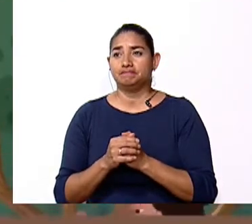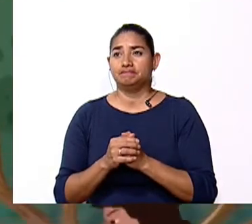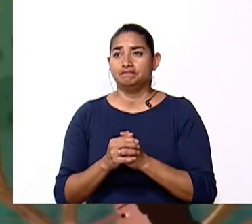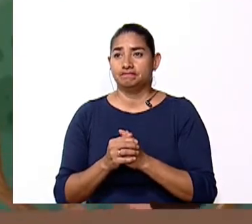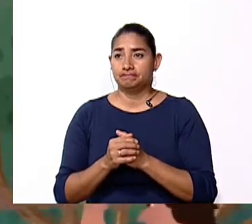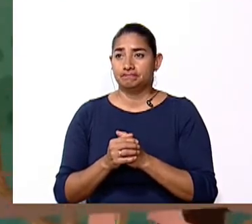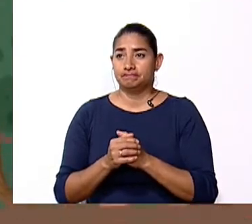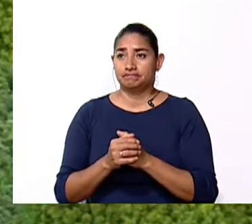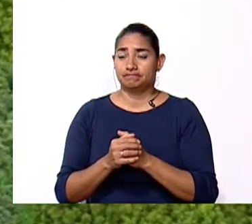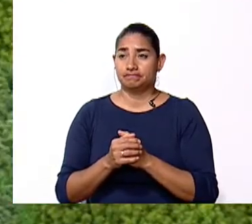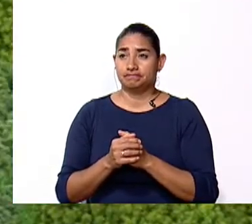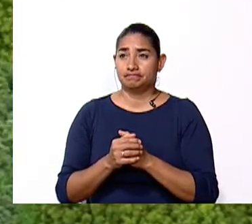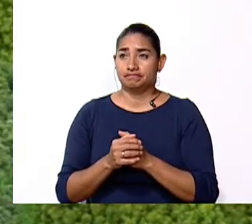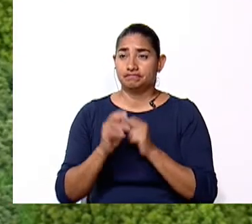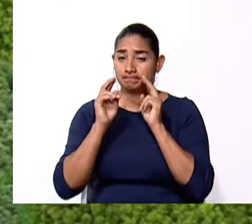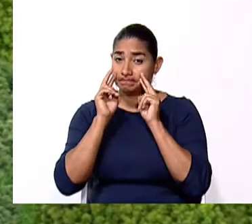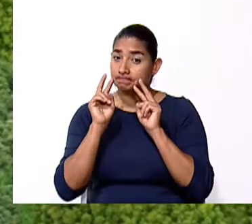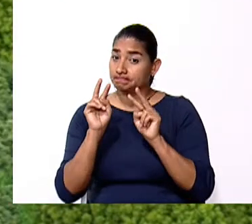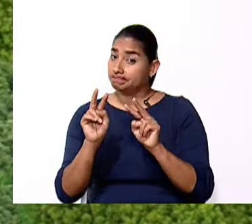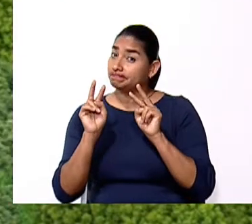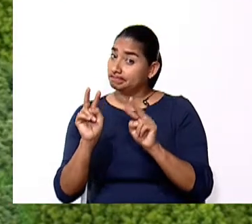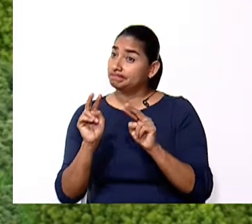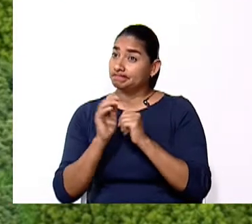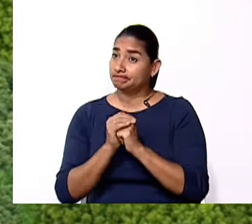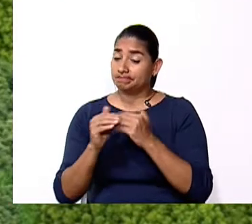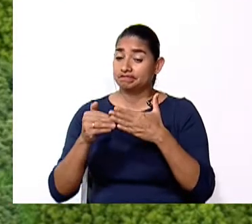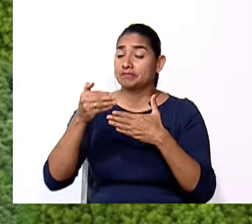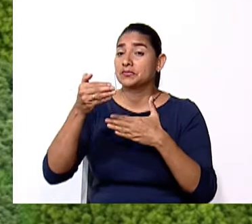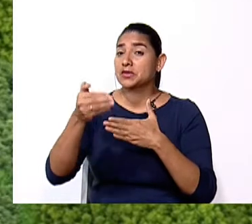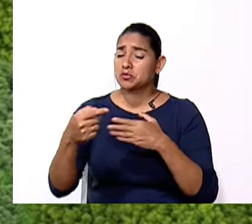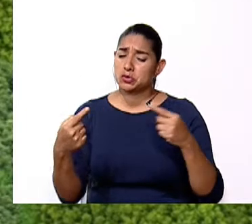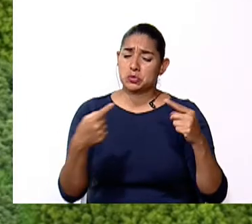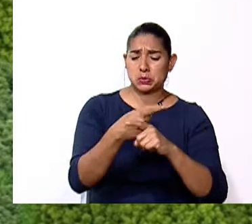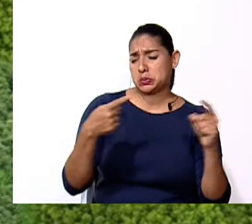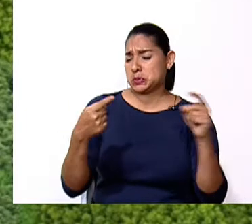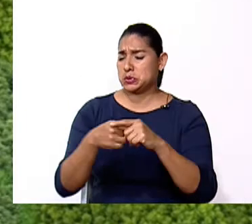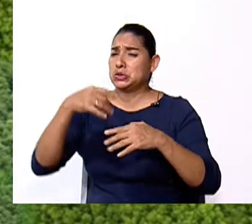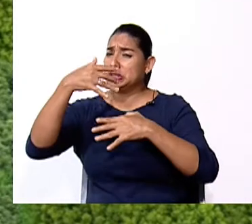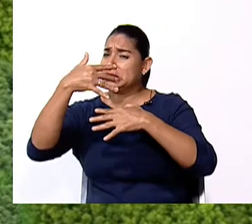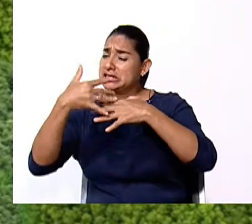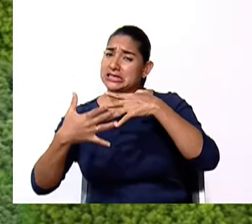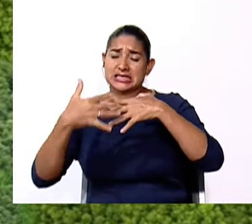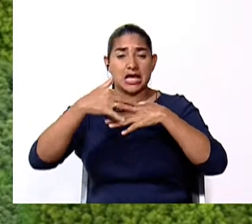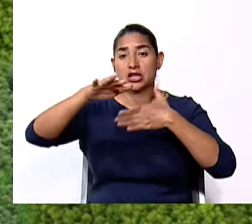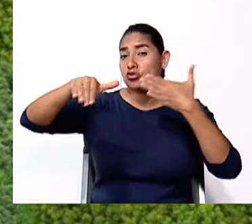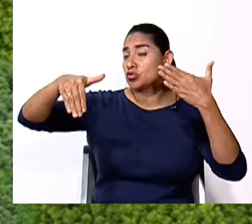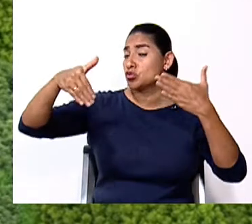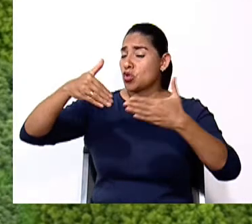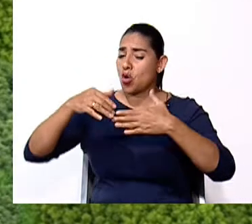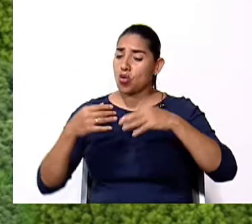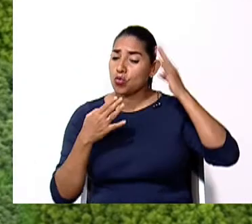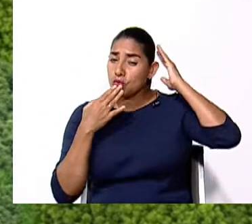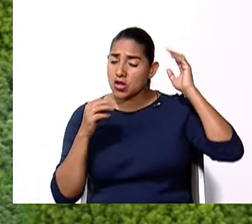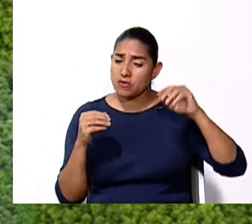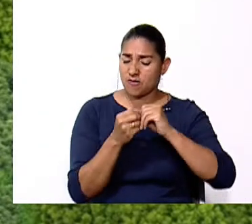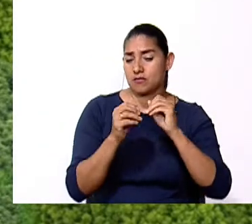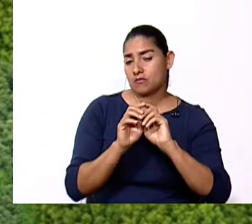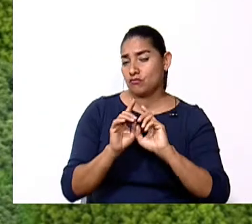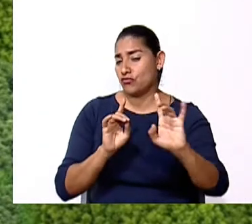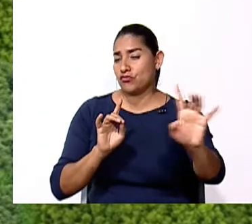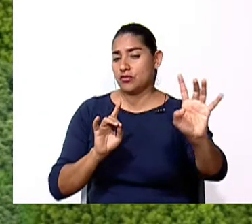ustedes en estas clases de estudios sociales y educación cívica en Aprendo en Casa. Mi nombre es Mabel Navarro,